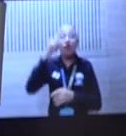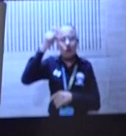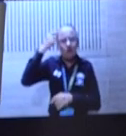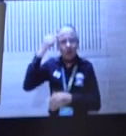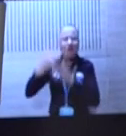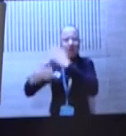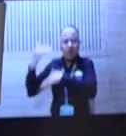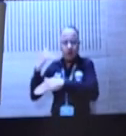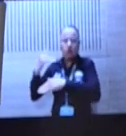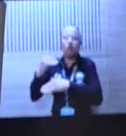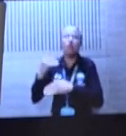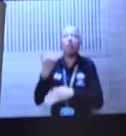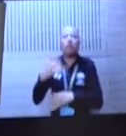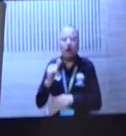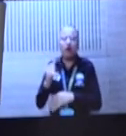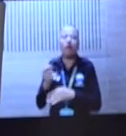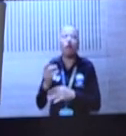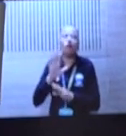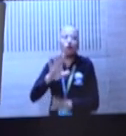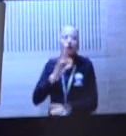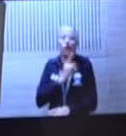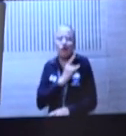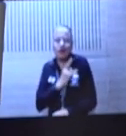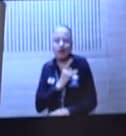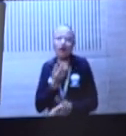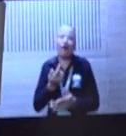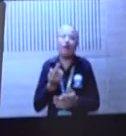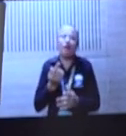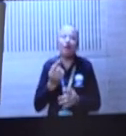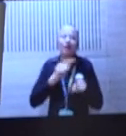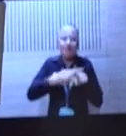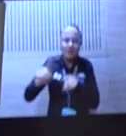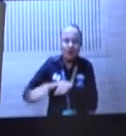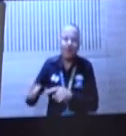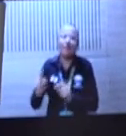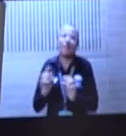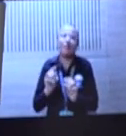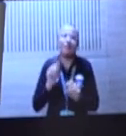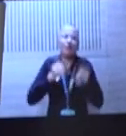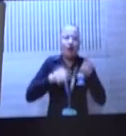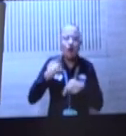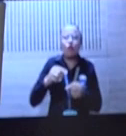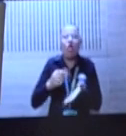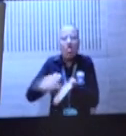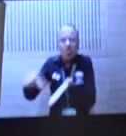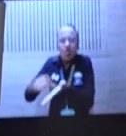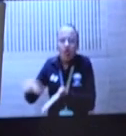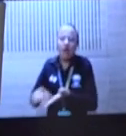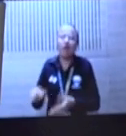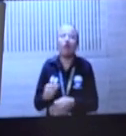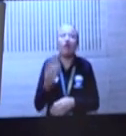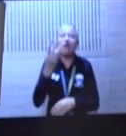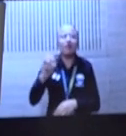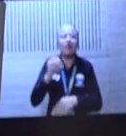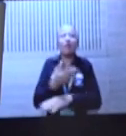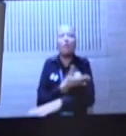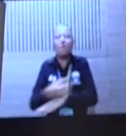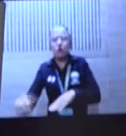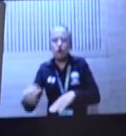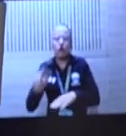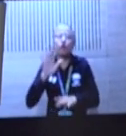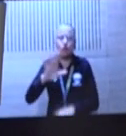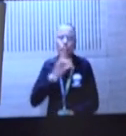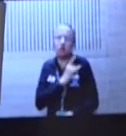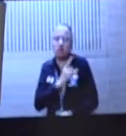y destinaron una cantidad de recursos para eso o gastaron cerca de 30,000 millones de pesos con inses de fuera en lo que se llamaba la universidad politécnica que no